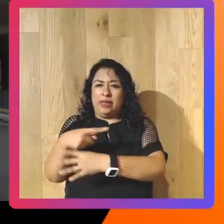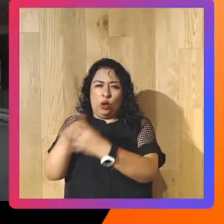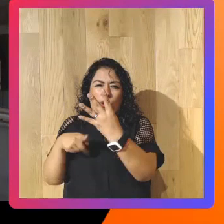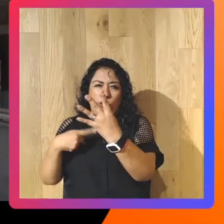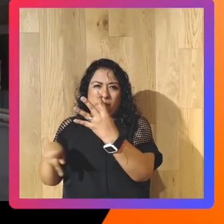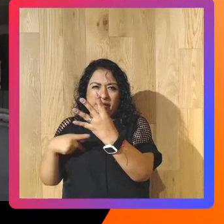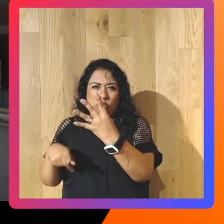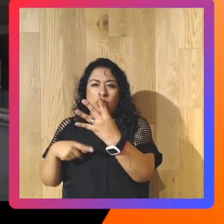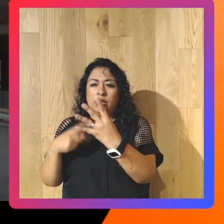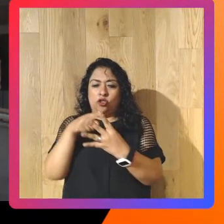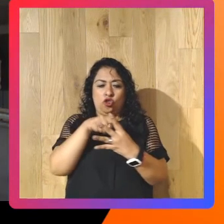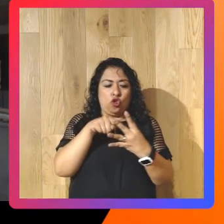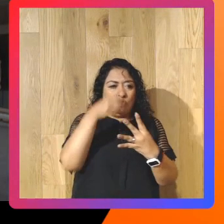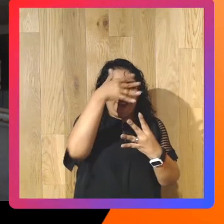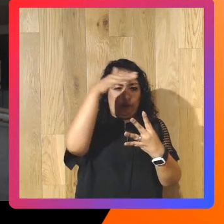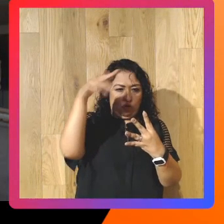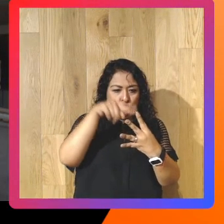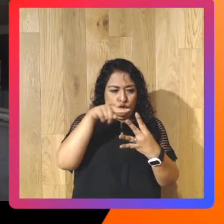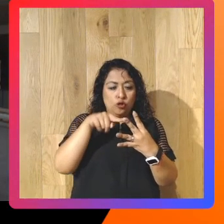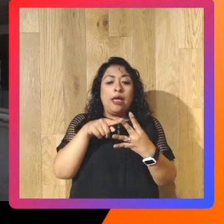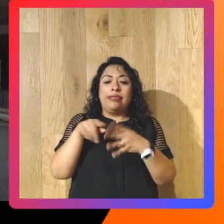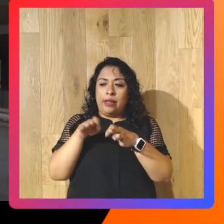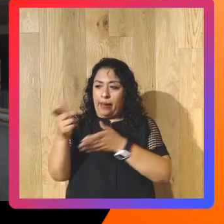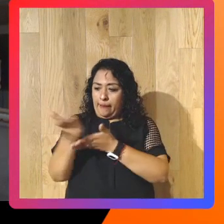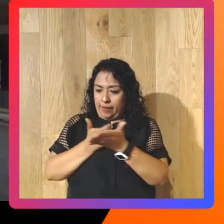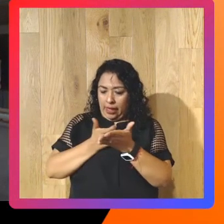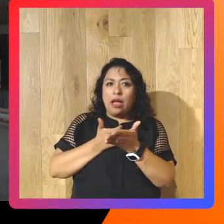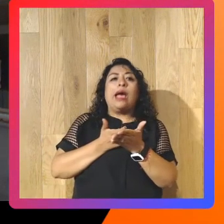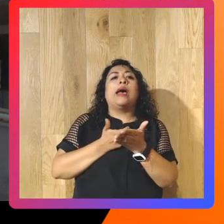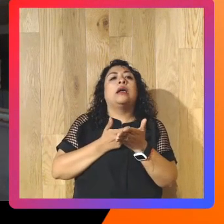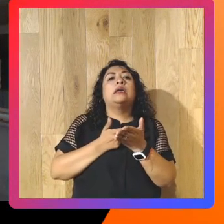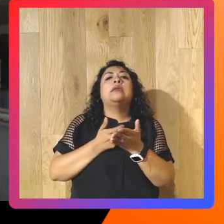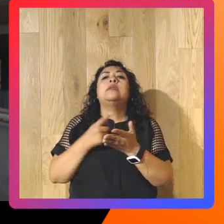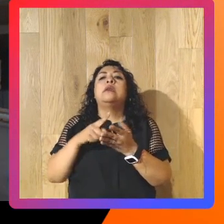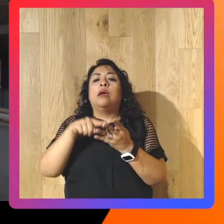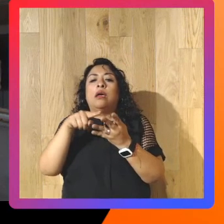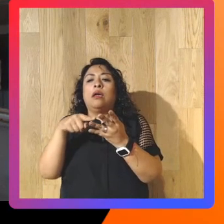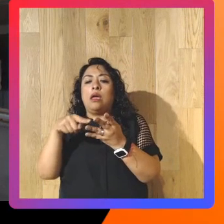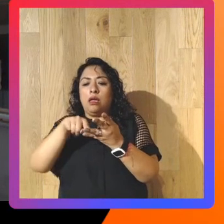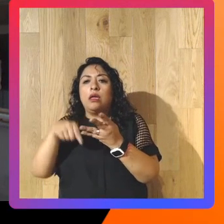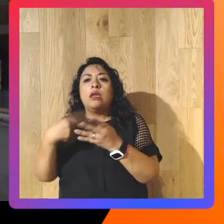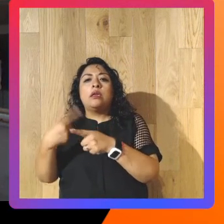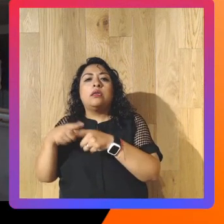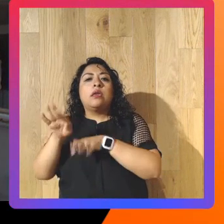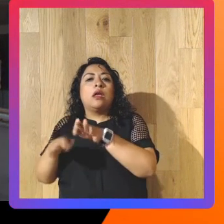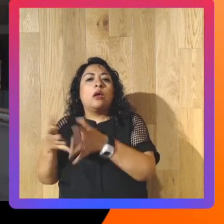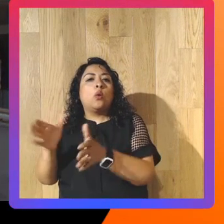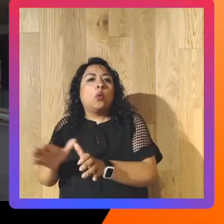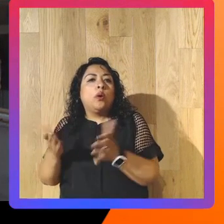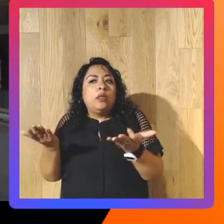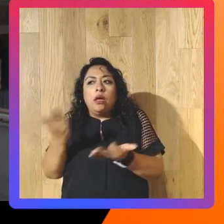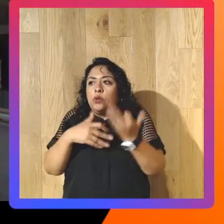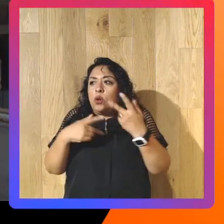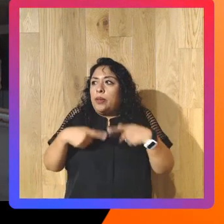si son 2 personas adultas las que hacen esos ingresos, entonces necesitamos saber quién cuida a las demás personas. Todas